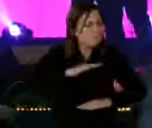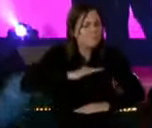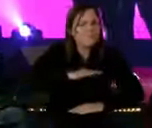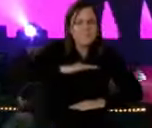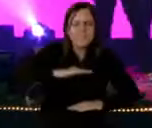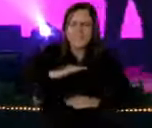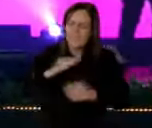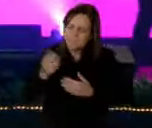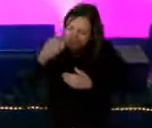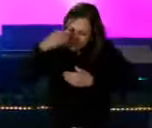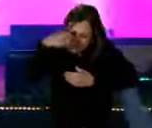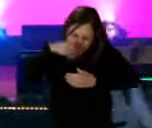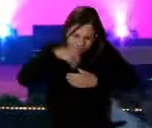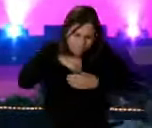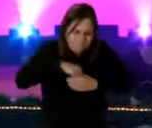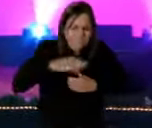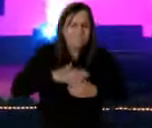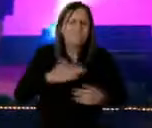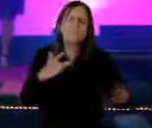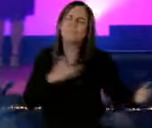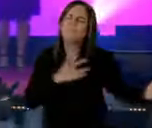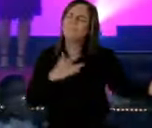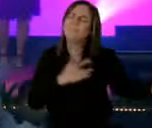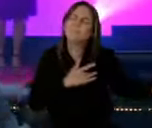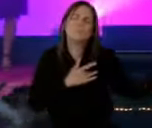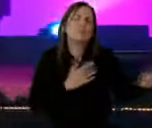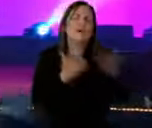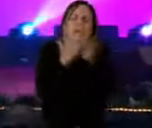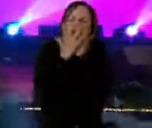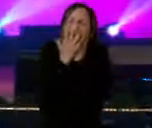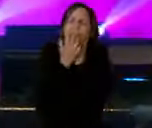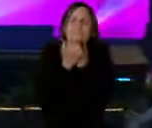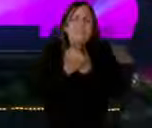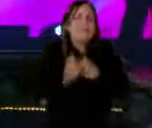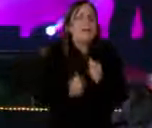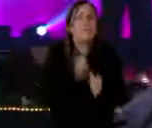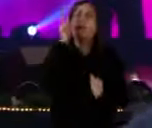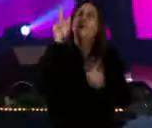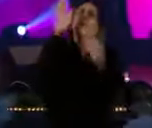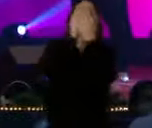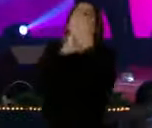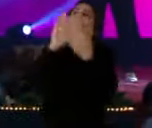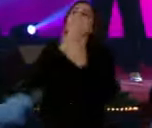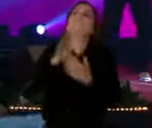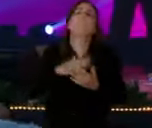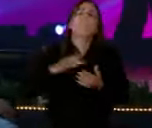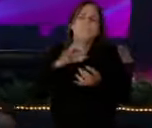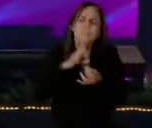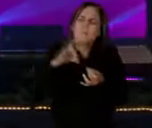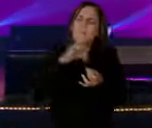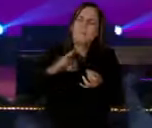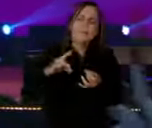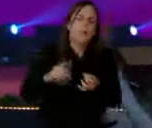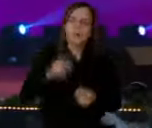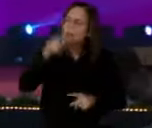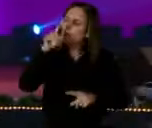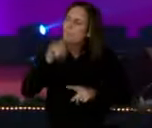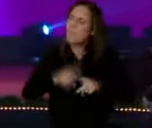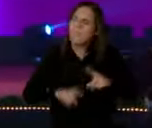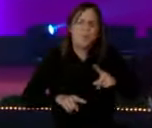de mi ser, oh, porque mi corazón anhela más de tu presencia, oh, porque mi espíritu no se puede conformar, oh, porque